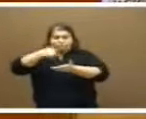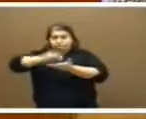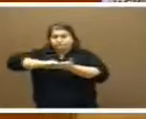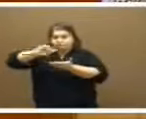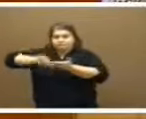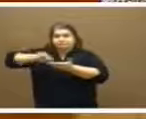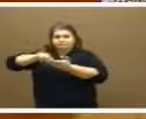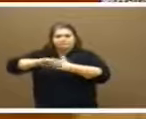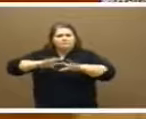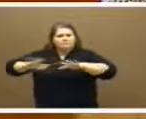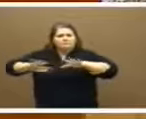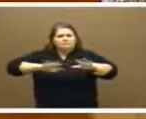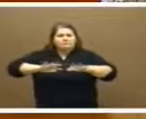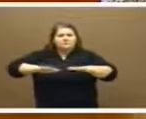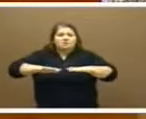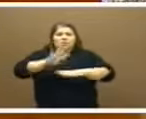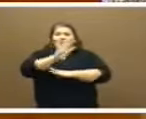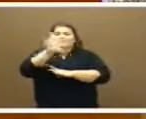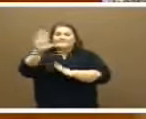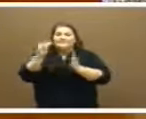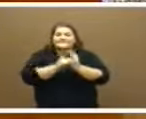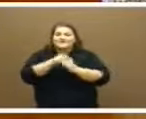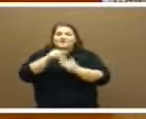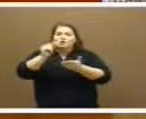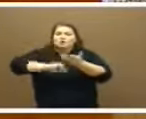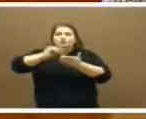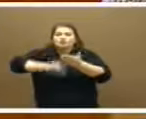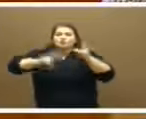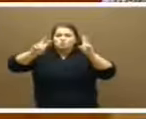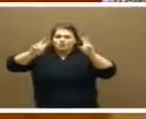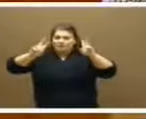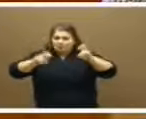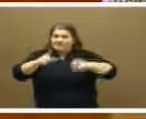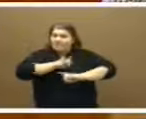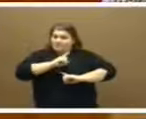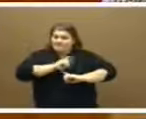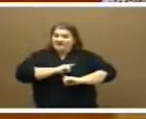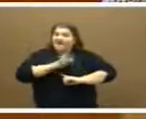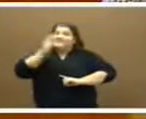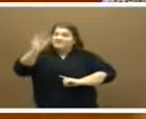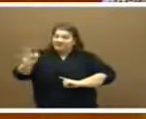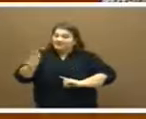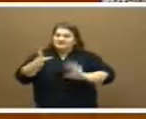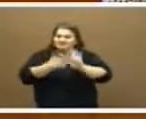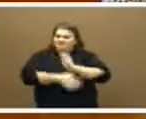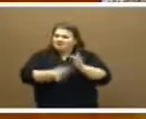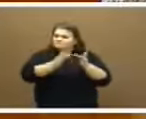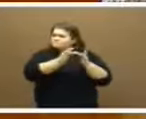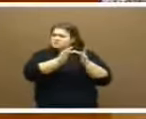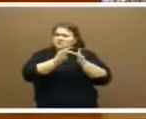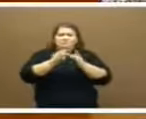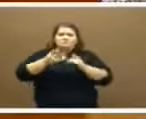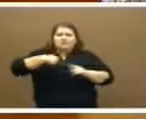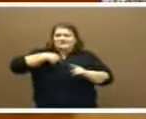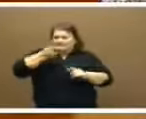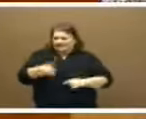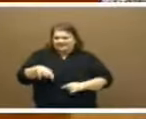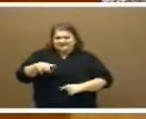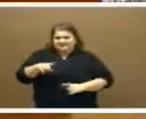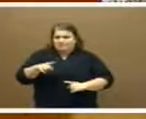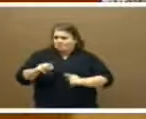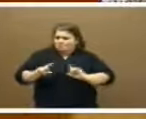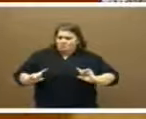el dinamismo, alcanzando 45.000 contrataciones, es un récord en noviembre. Es además un hito si se tiene en cuenta que en este mes